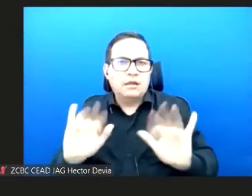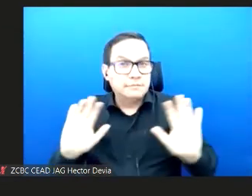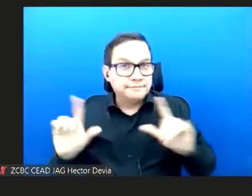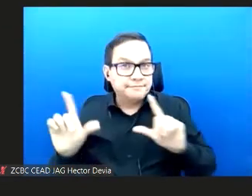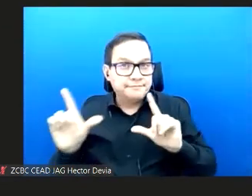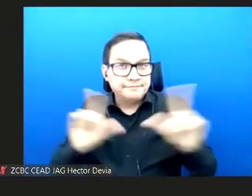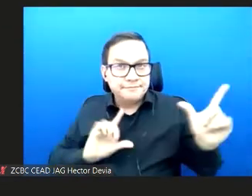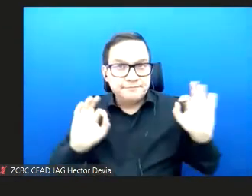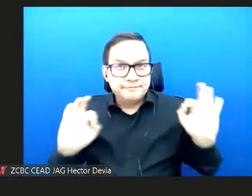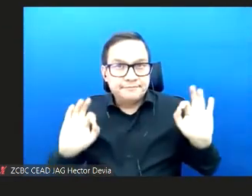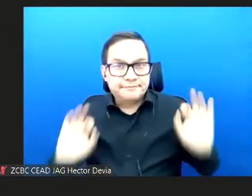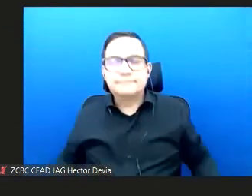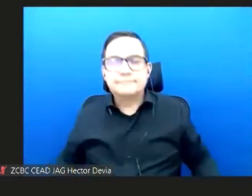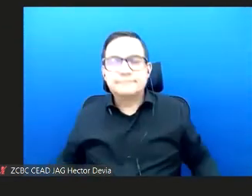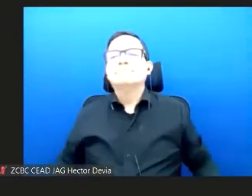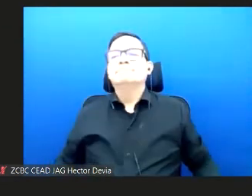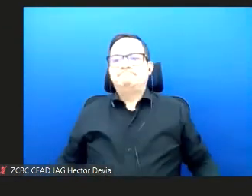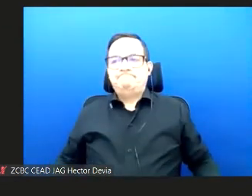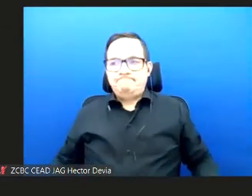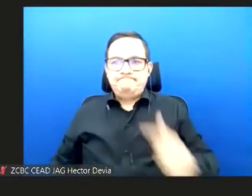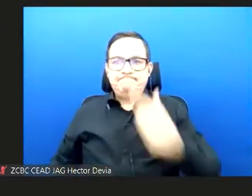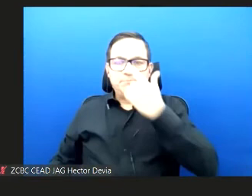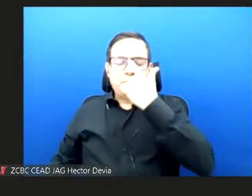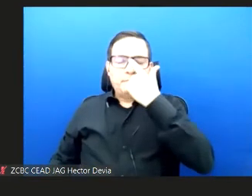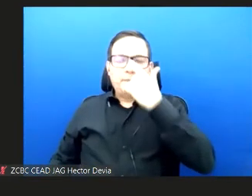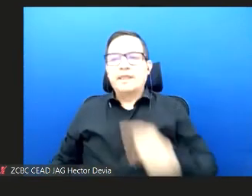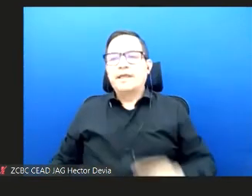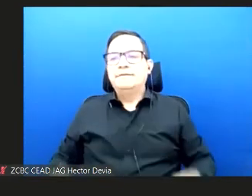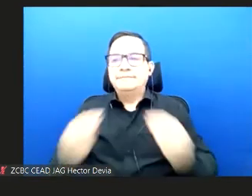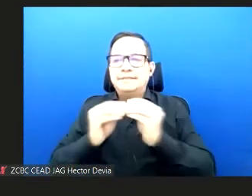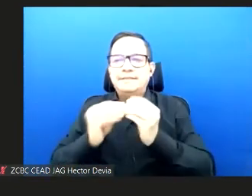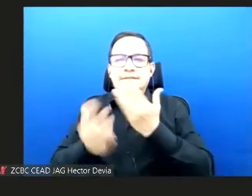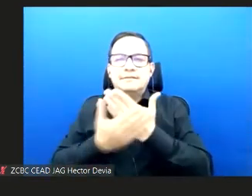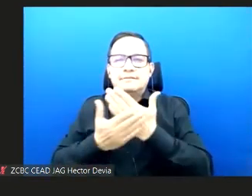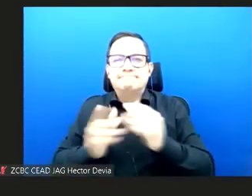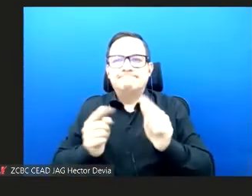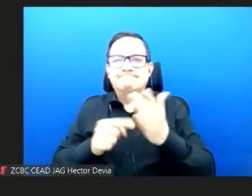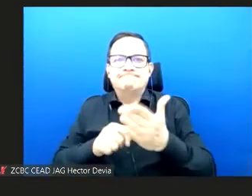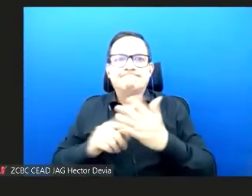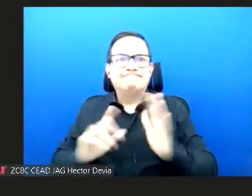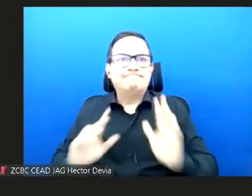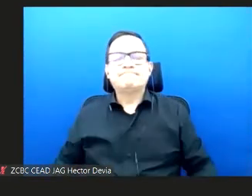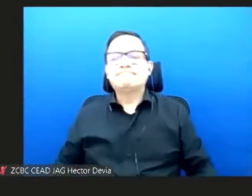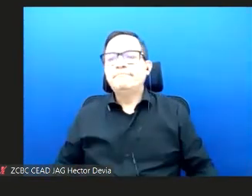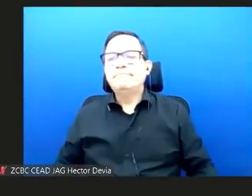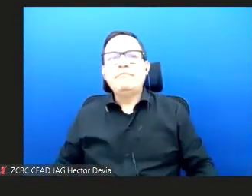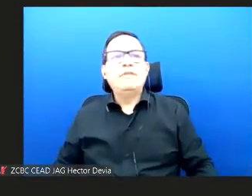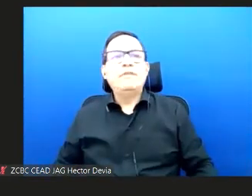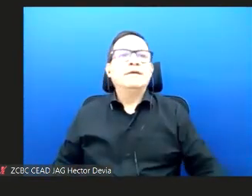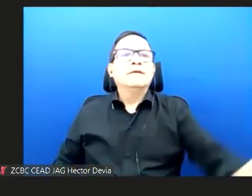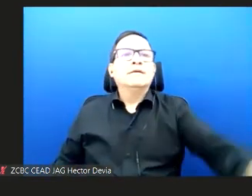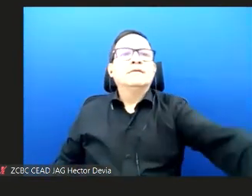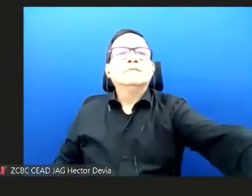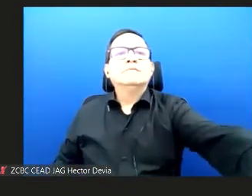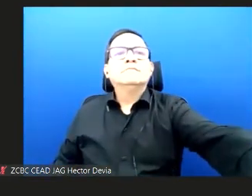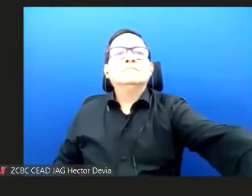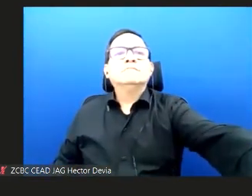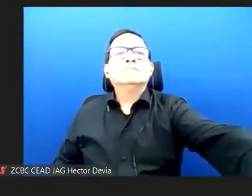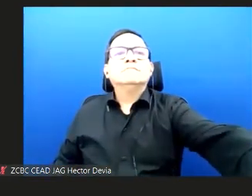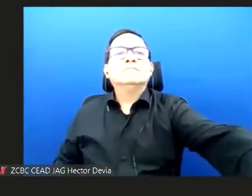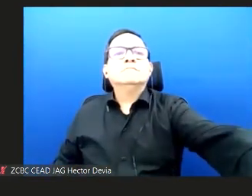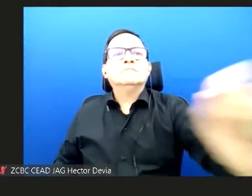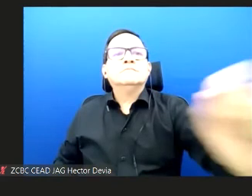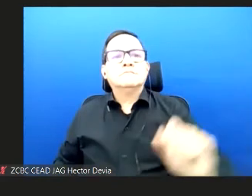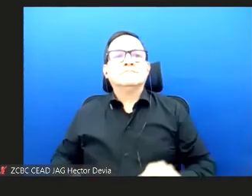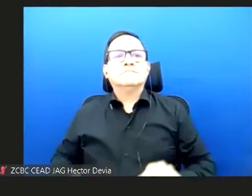Bueno, ahora nos piden, espérenme que nos aparece aquí todo esto, nos pide que debemos determinar la igualdad. ¿Qué